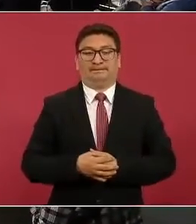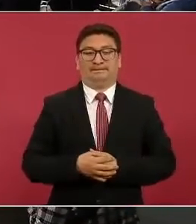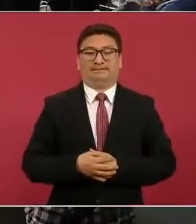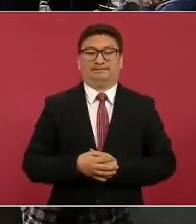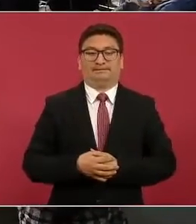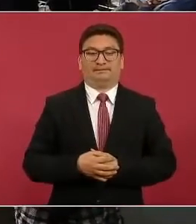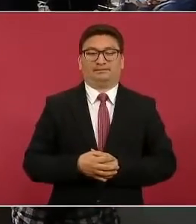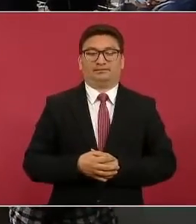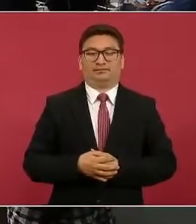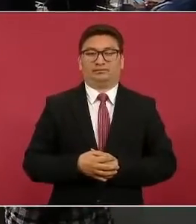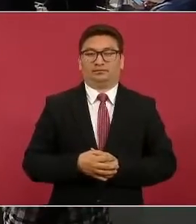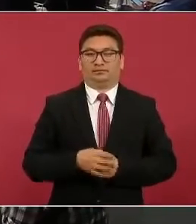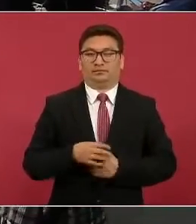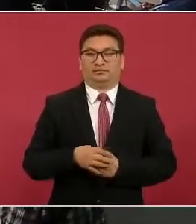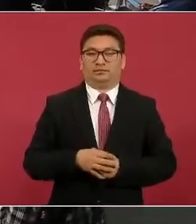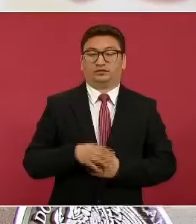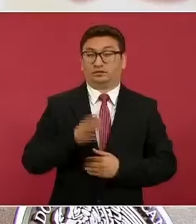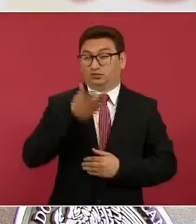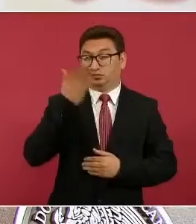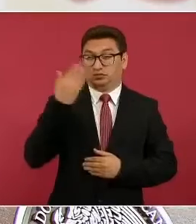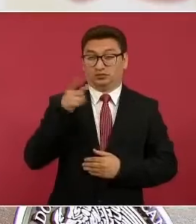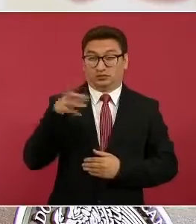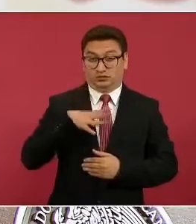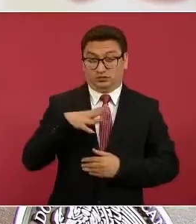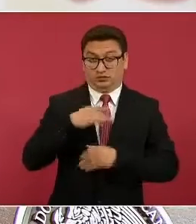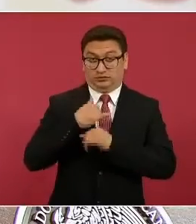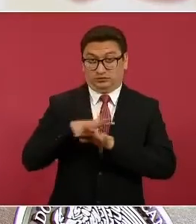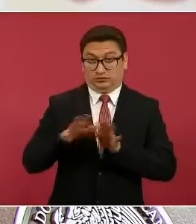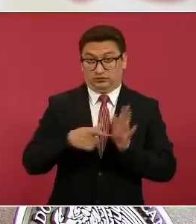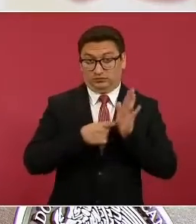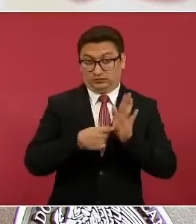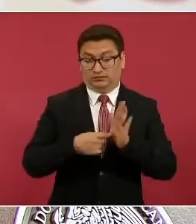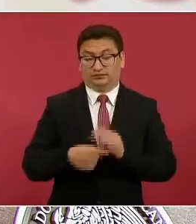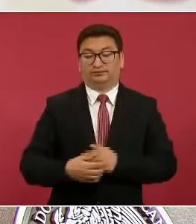No sé si tienes el informe.